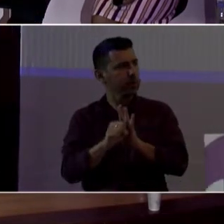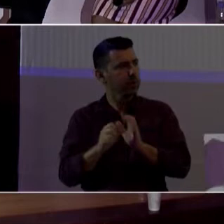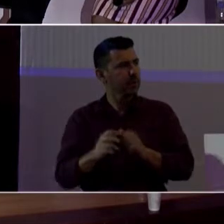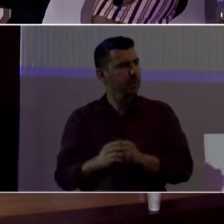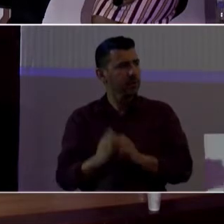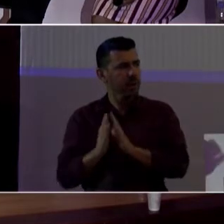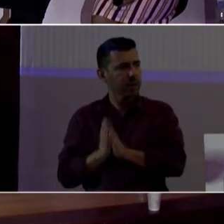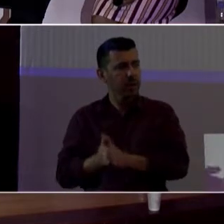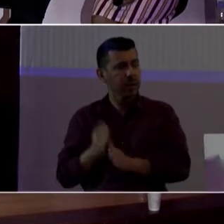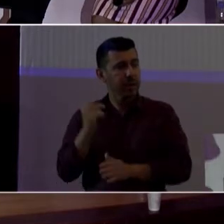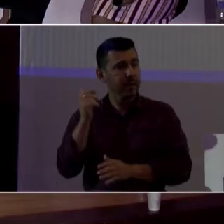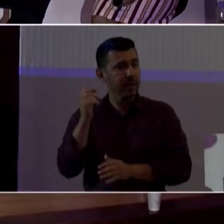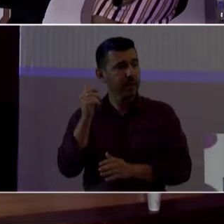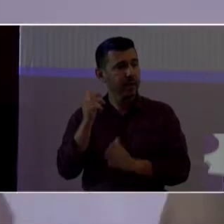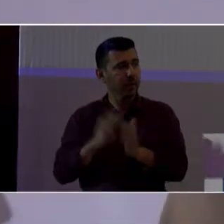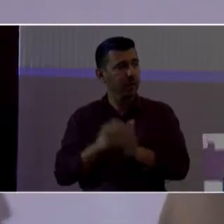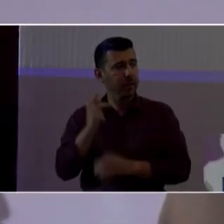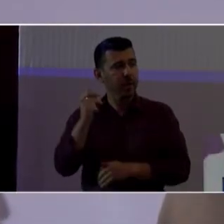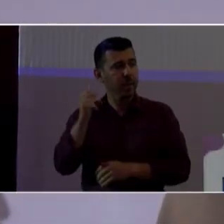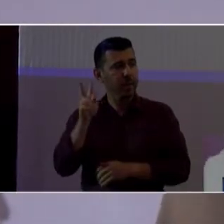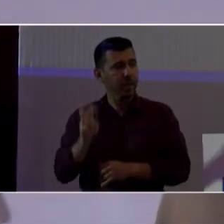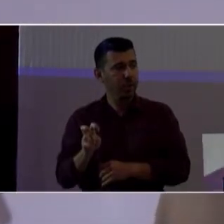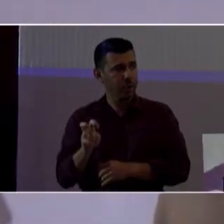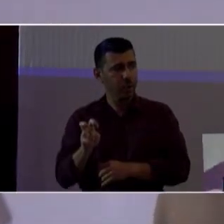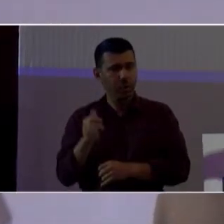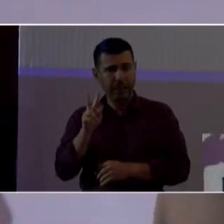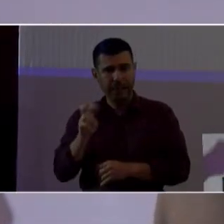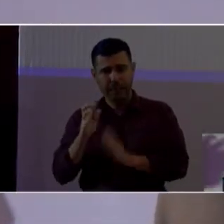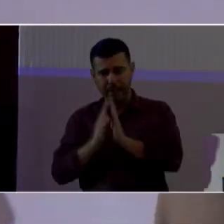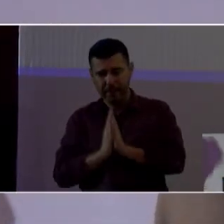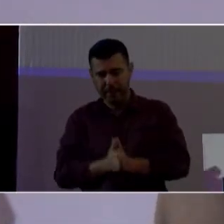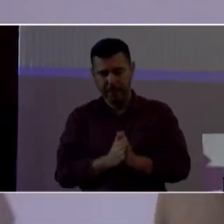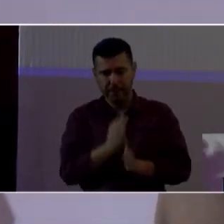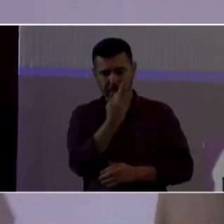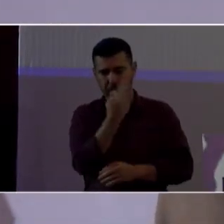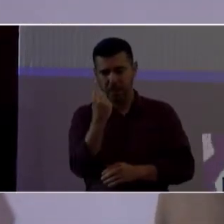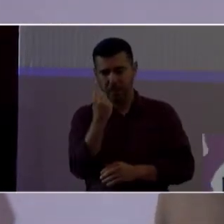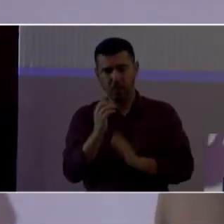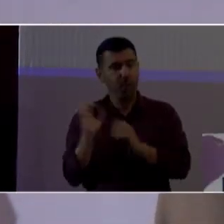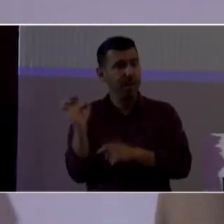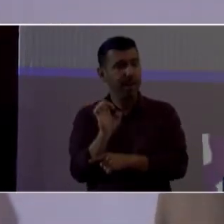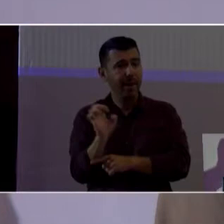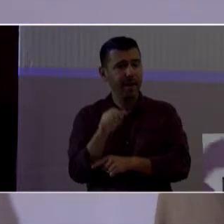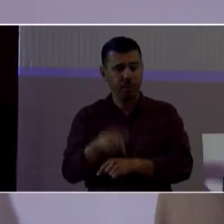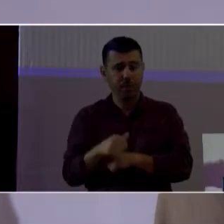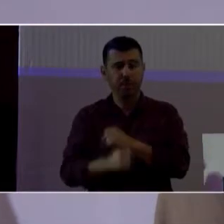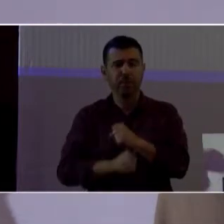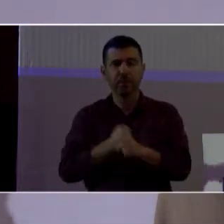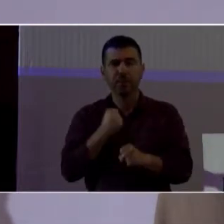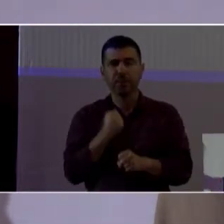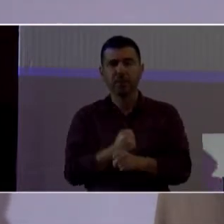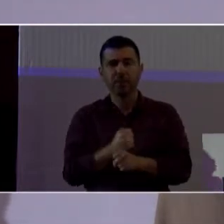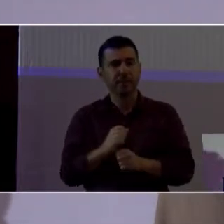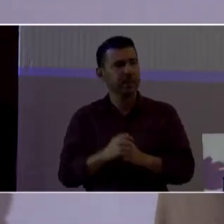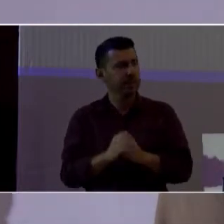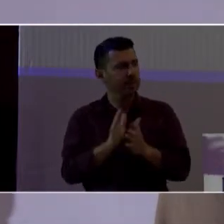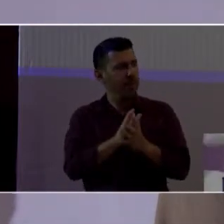diciembre de 2018 y 31 de enero de este año un registro nacional de